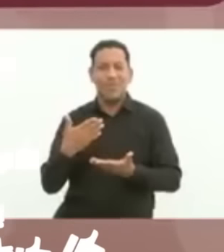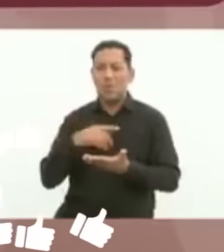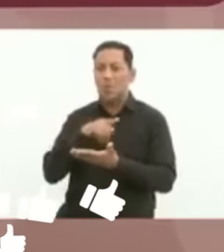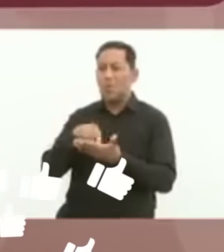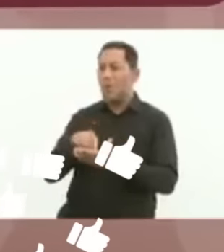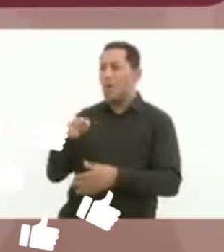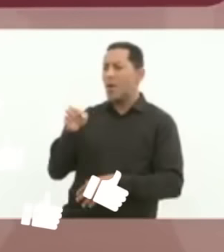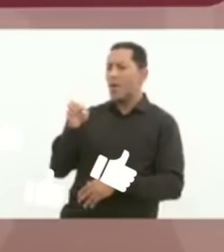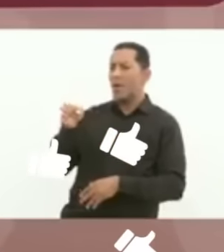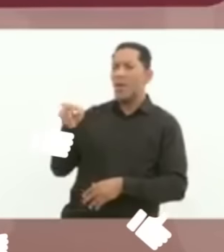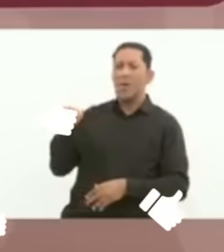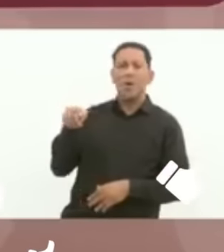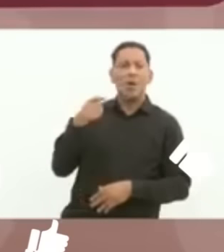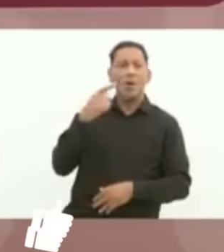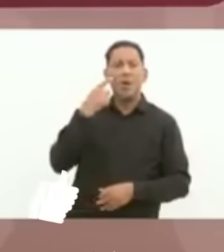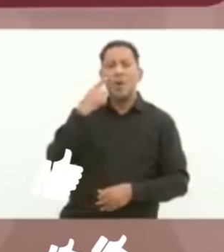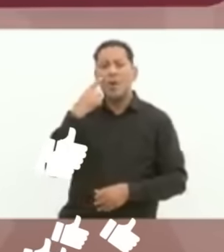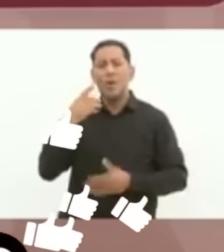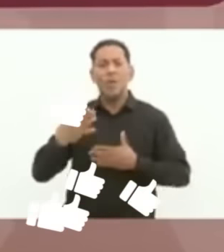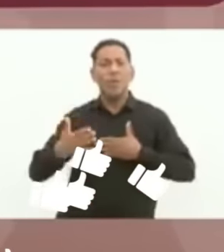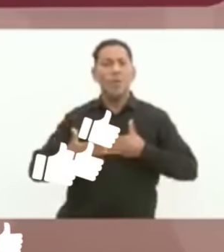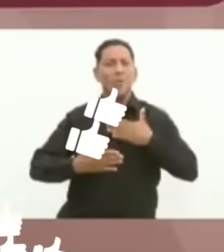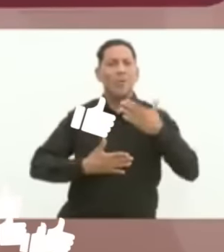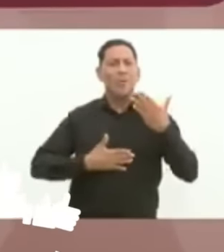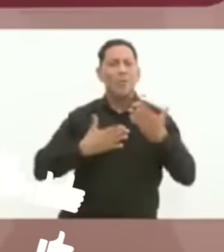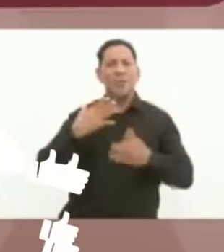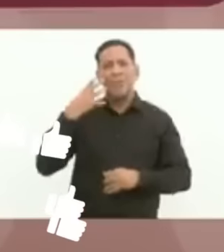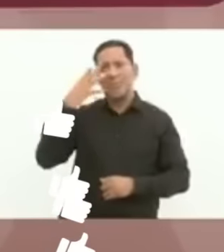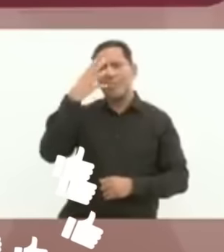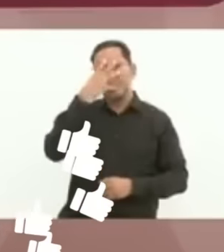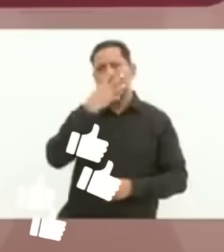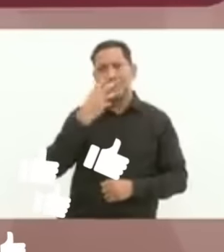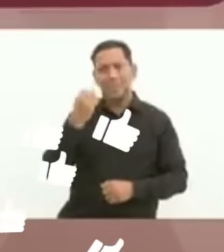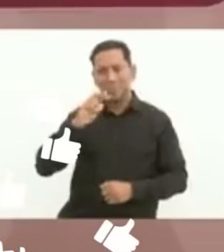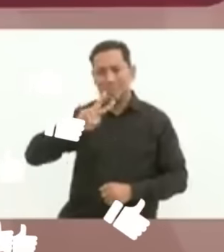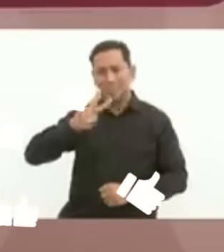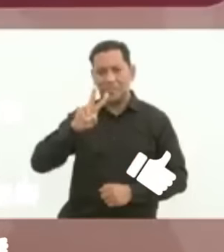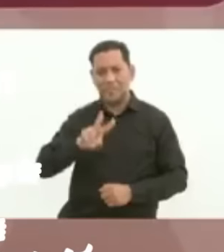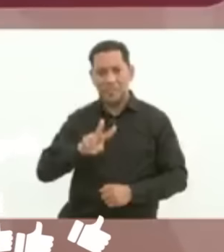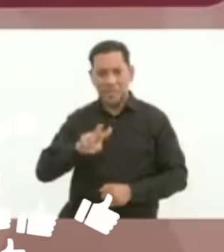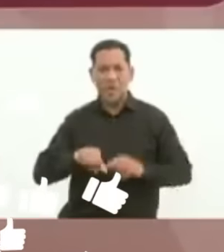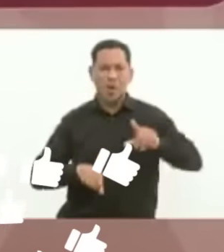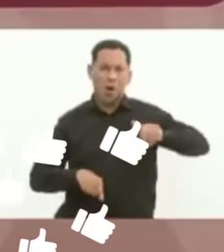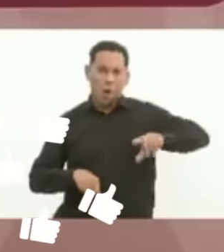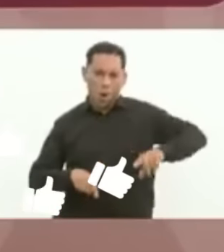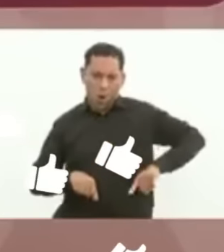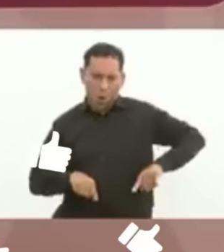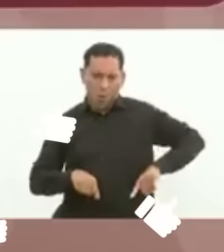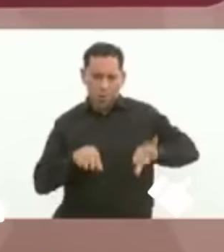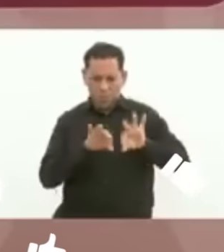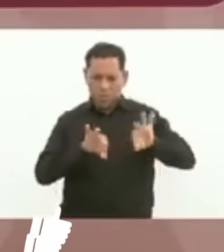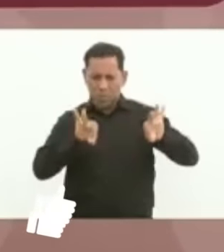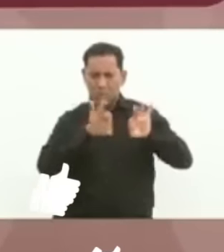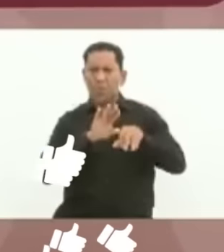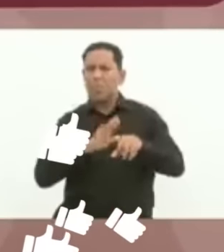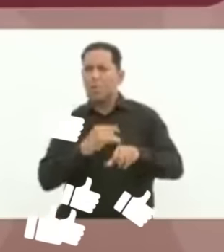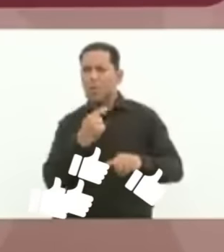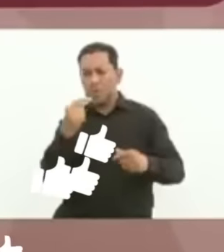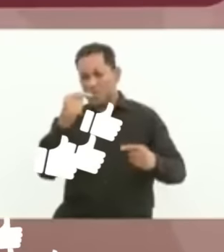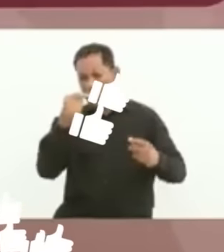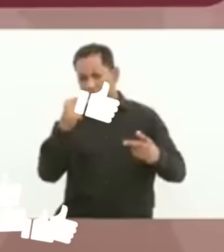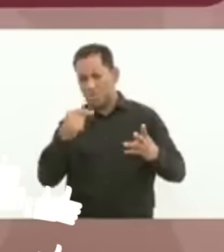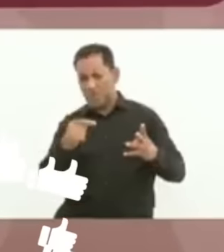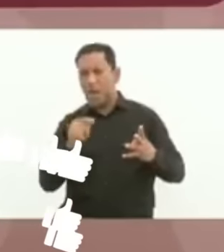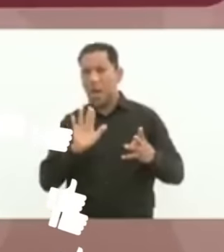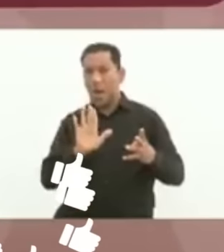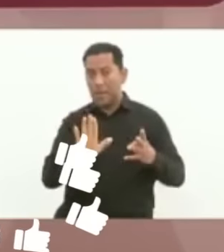emotivo maravilloso los gobiernos se destacan por muchas razones pero el gobierno